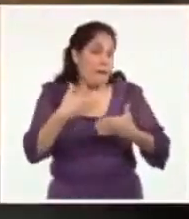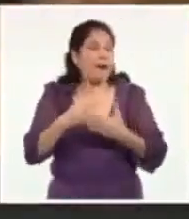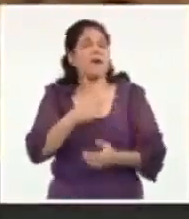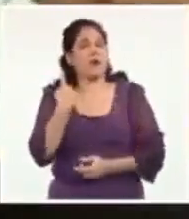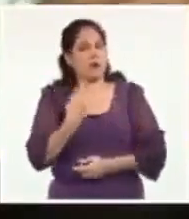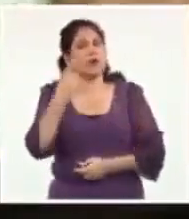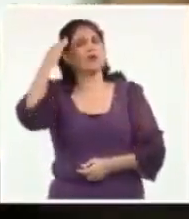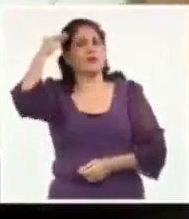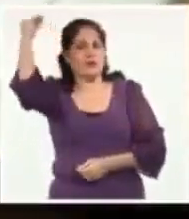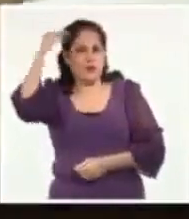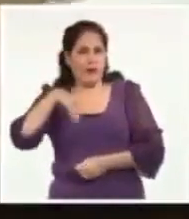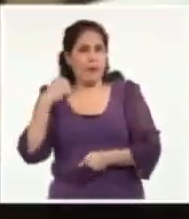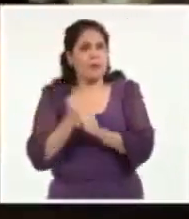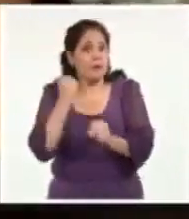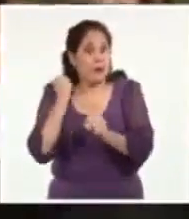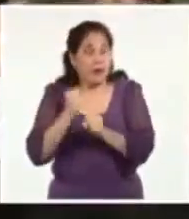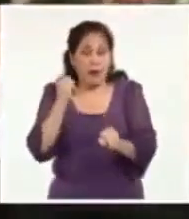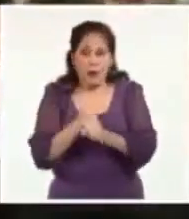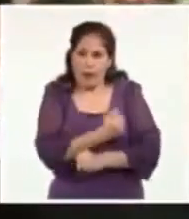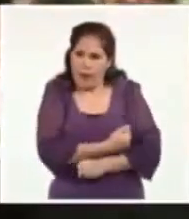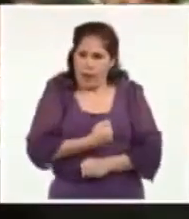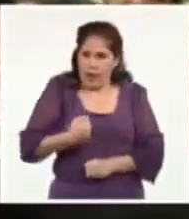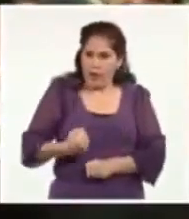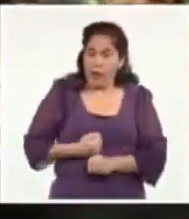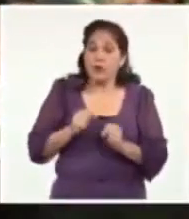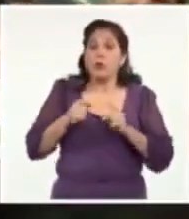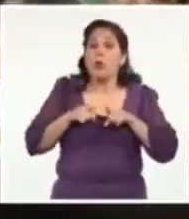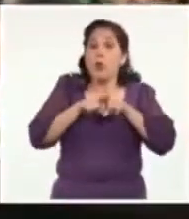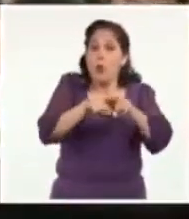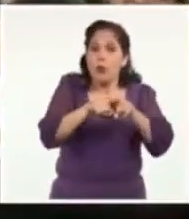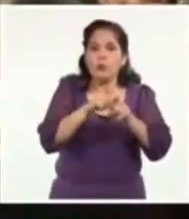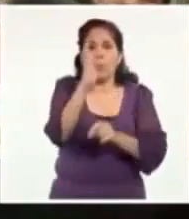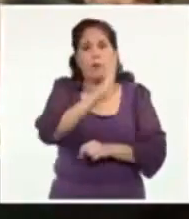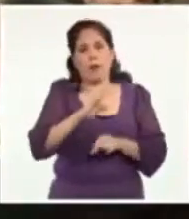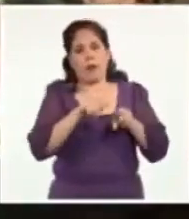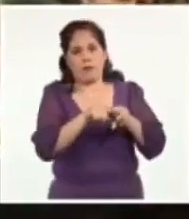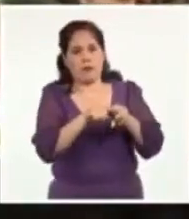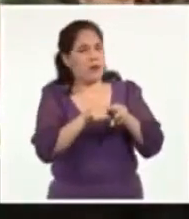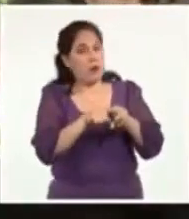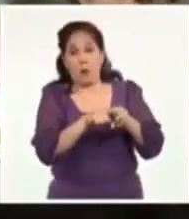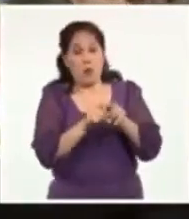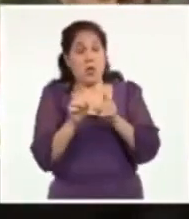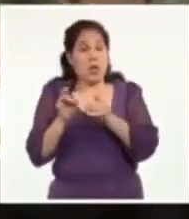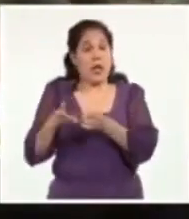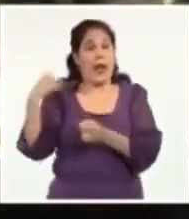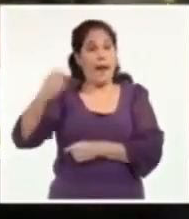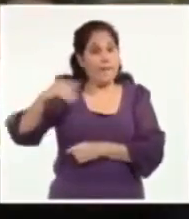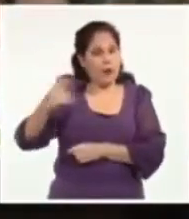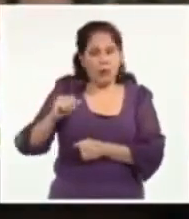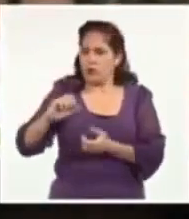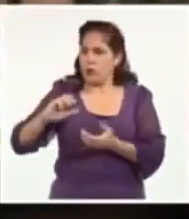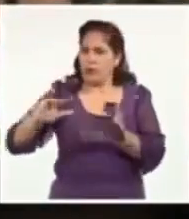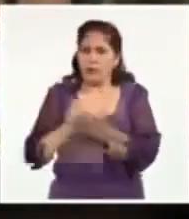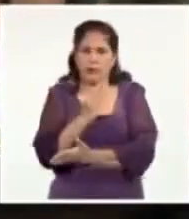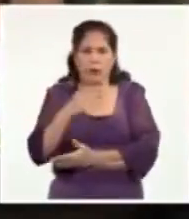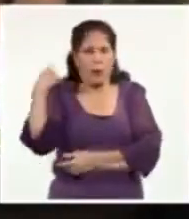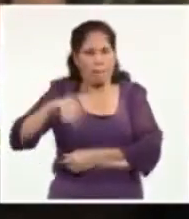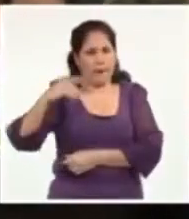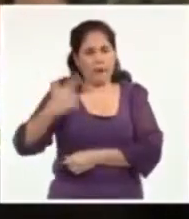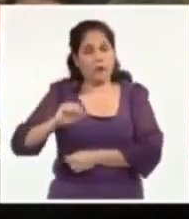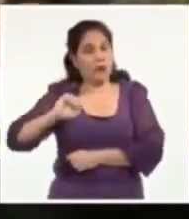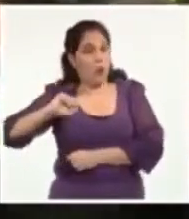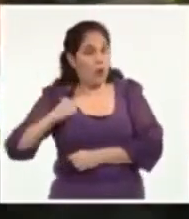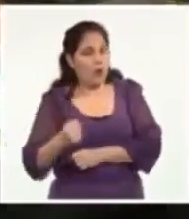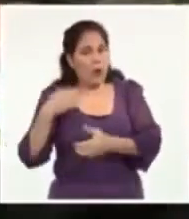trabalhadores estaremos do lado de todos os brasileiros que quiserem acabar com a exploração que nos é submetida